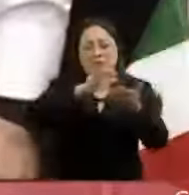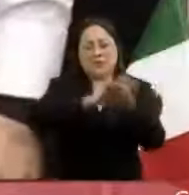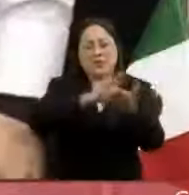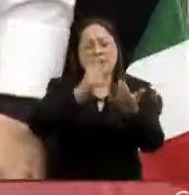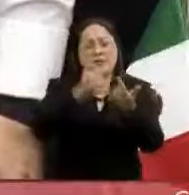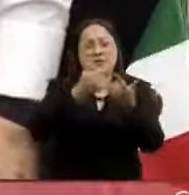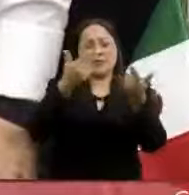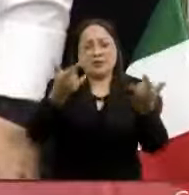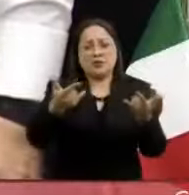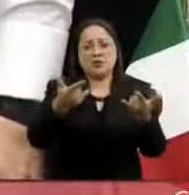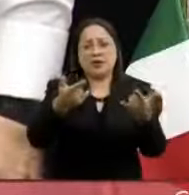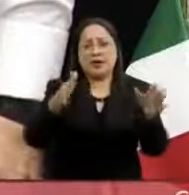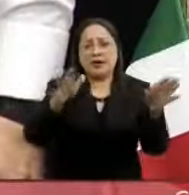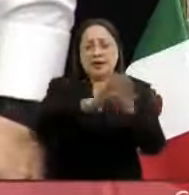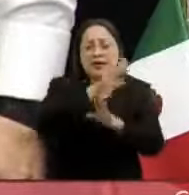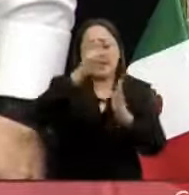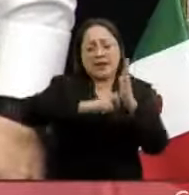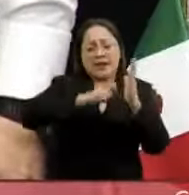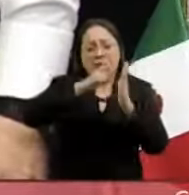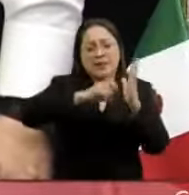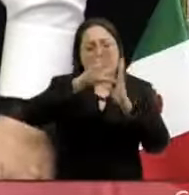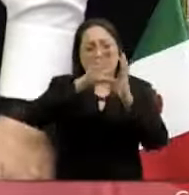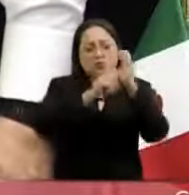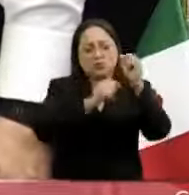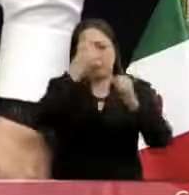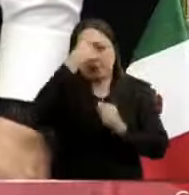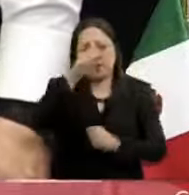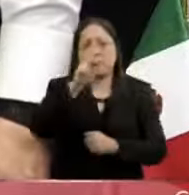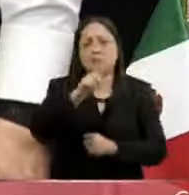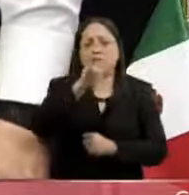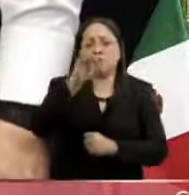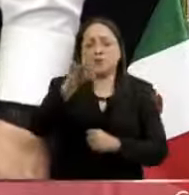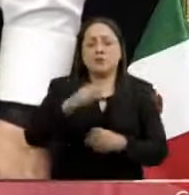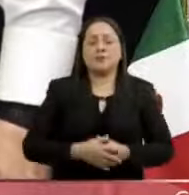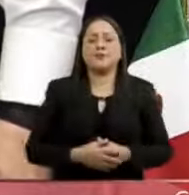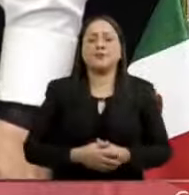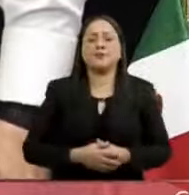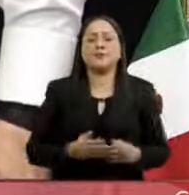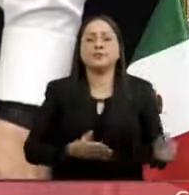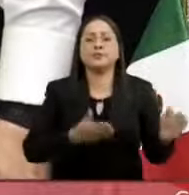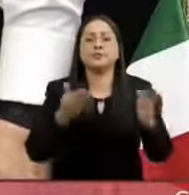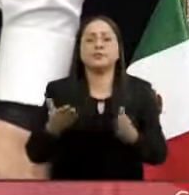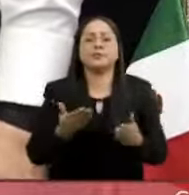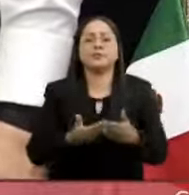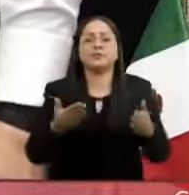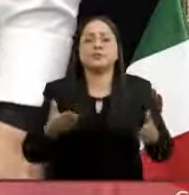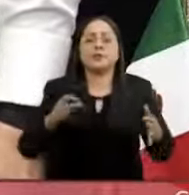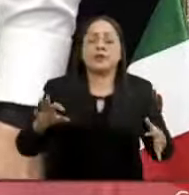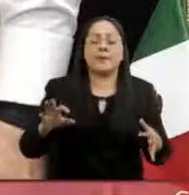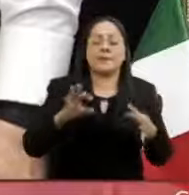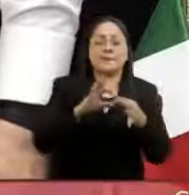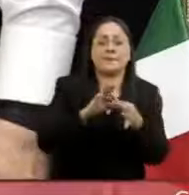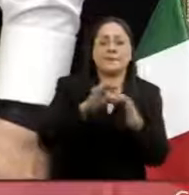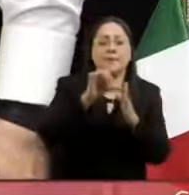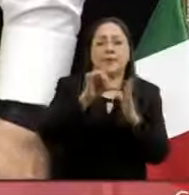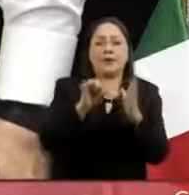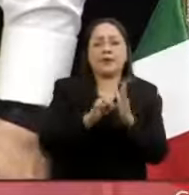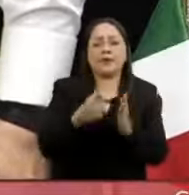la reforma del Poder Judicial. A efecto de dar cumplimiento con lo que establece el